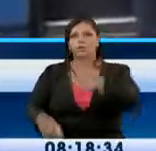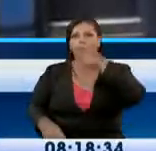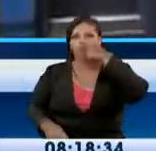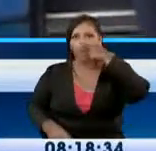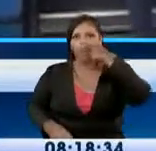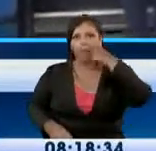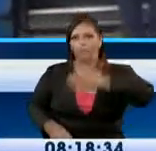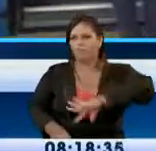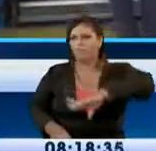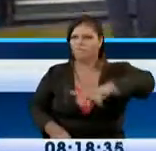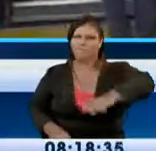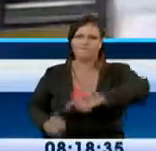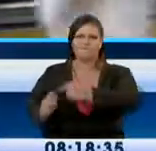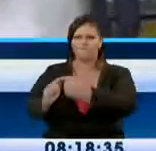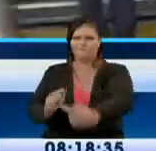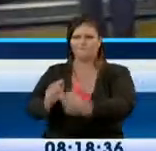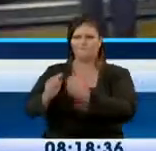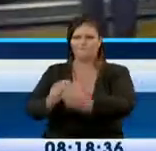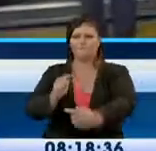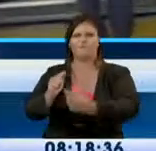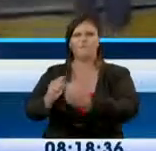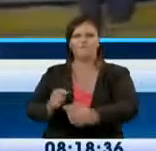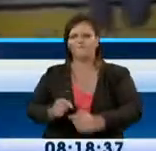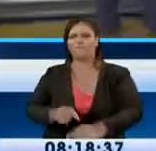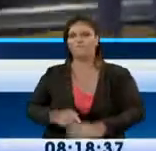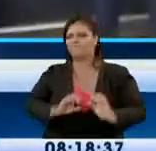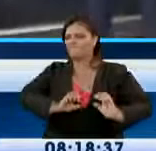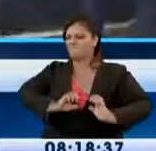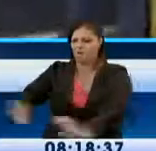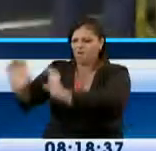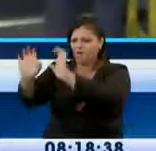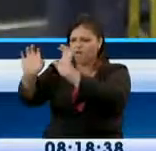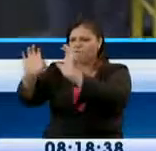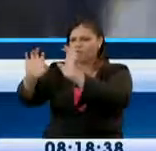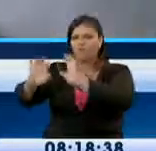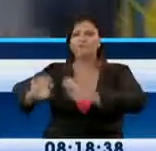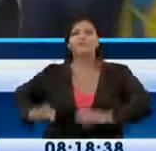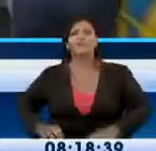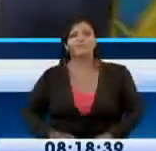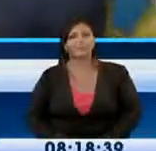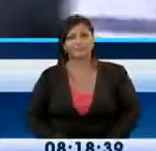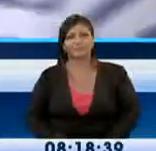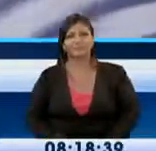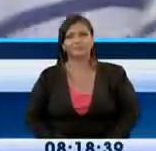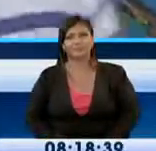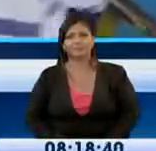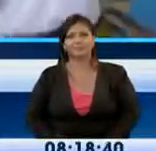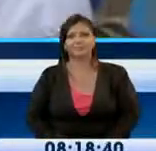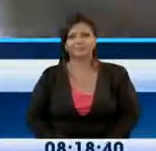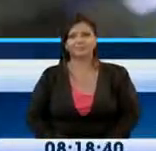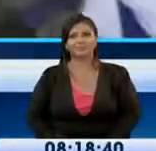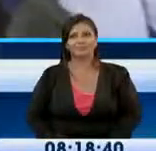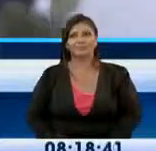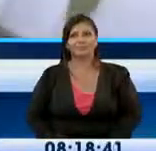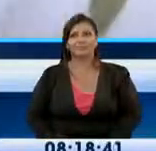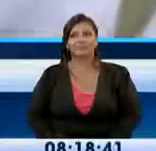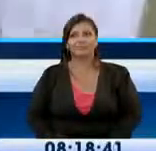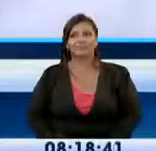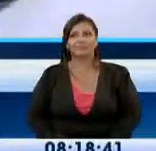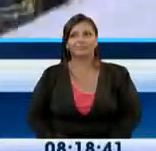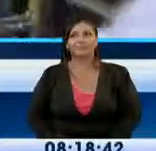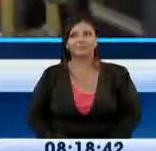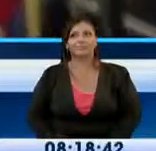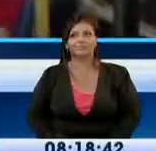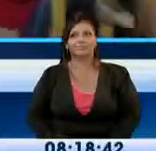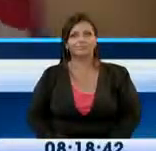que la mayoría de las mujeres van con la cartera hacia adelante, ¿no verdad? ¿Por qué esta medida de precaución? Por el hecho que hay